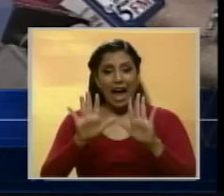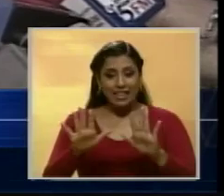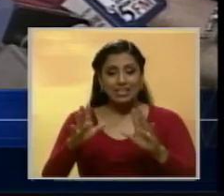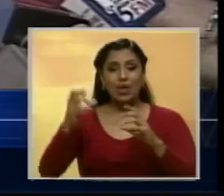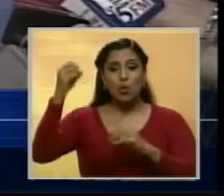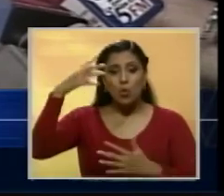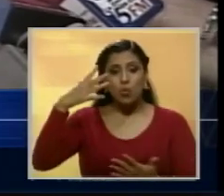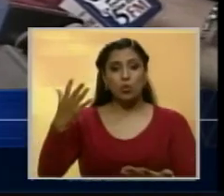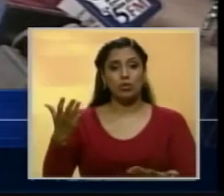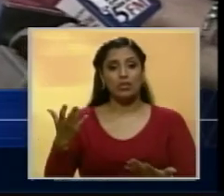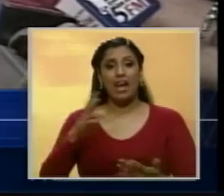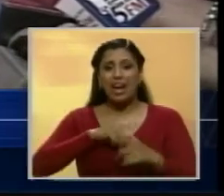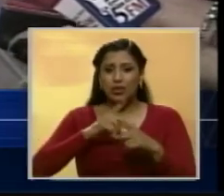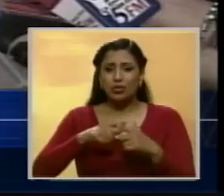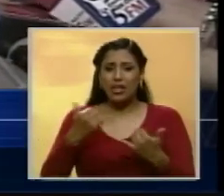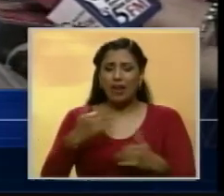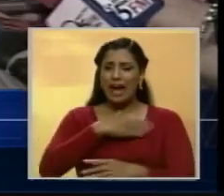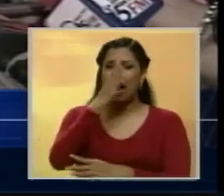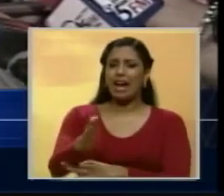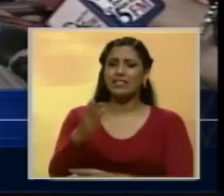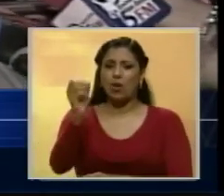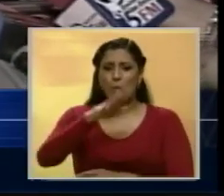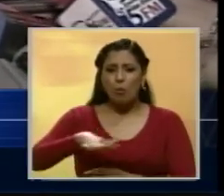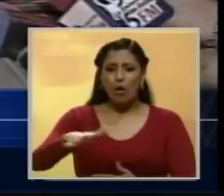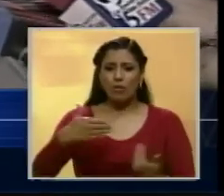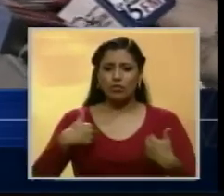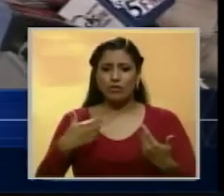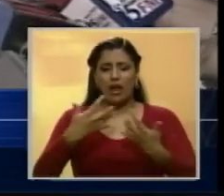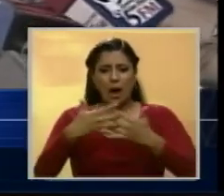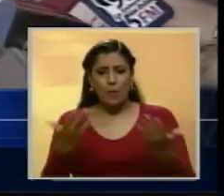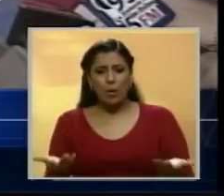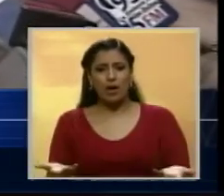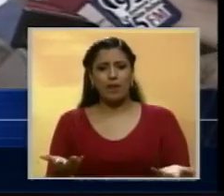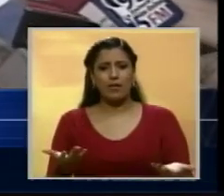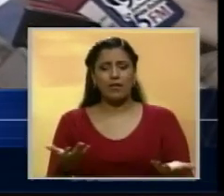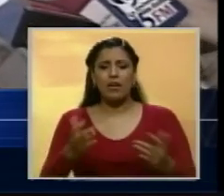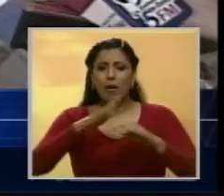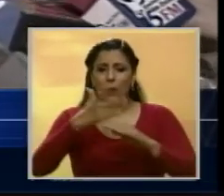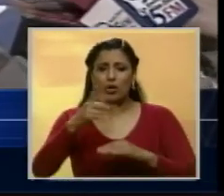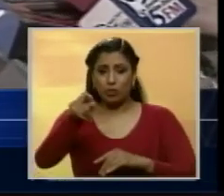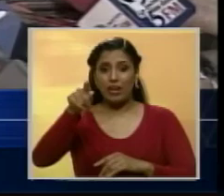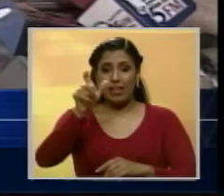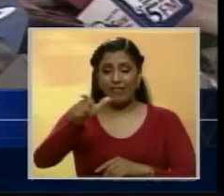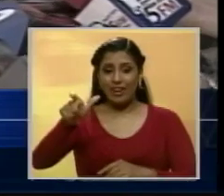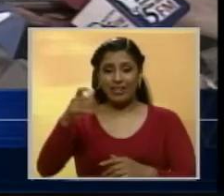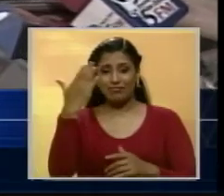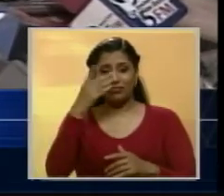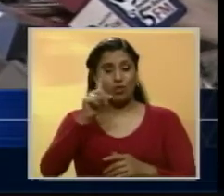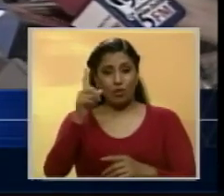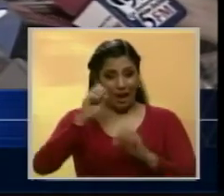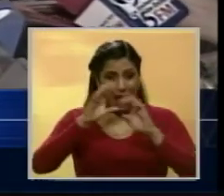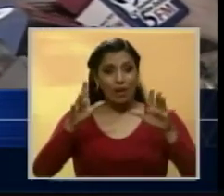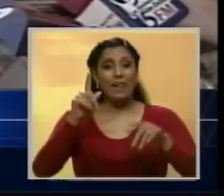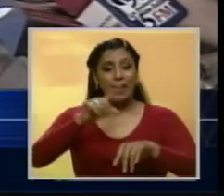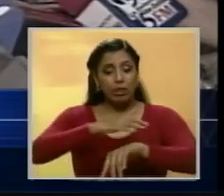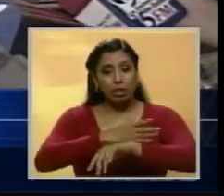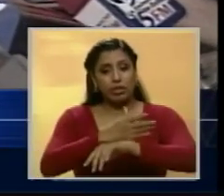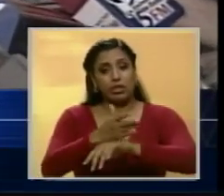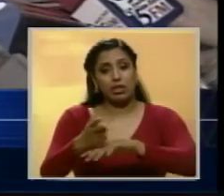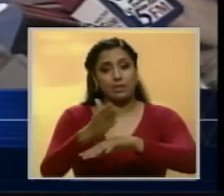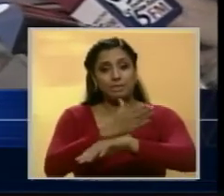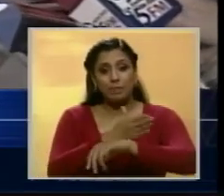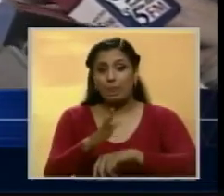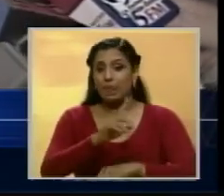la energía eléctrica. Y entonces ahora castigamos a los empresarios porque, aunque ustedes no lo crean, esto trae un retraso y